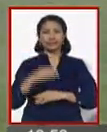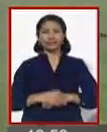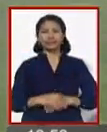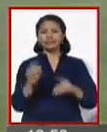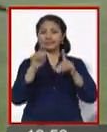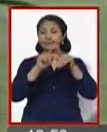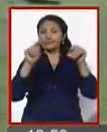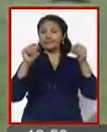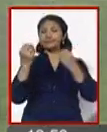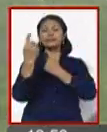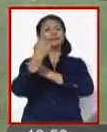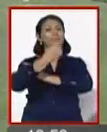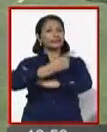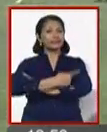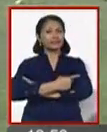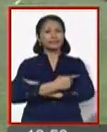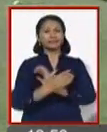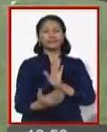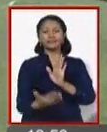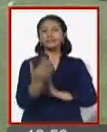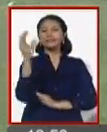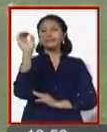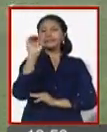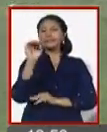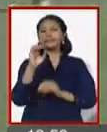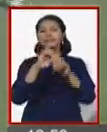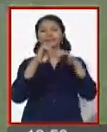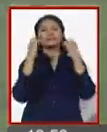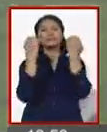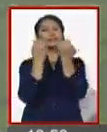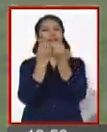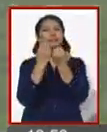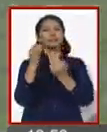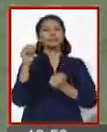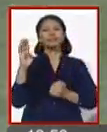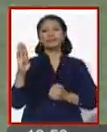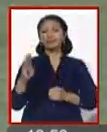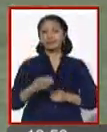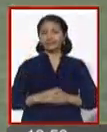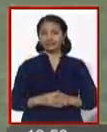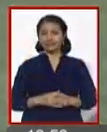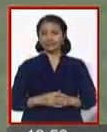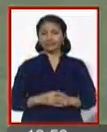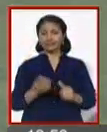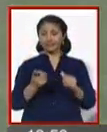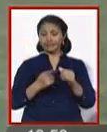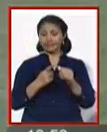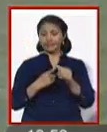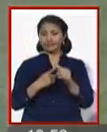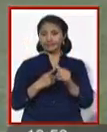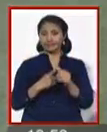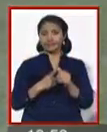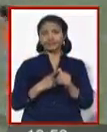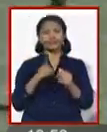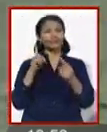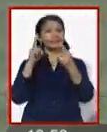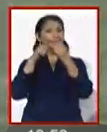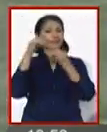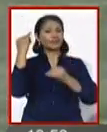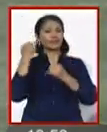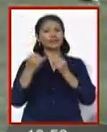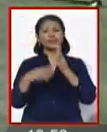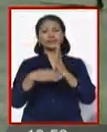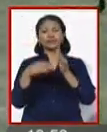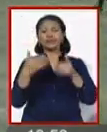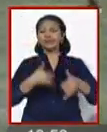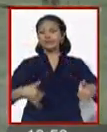Los titulares descansarán y ante Oriente se verá un equipo alterno. Está claro que la prioridad ahora es el último partido